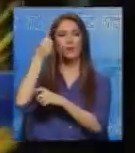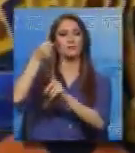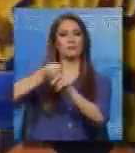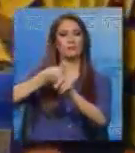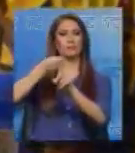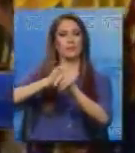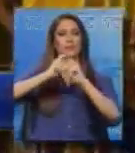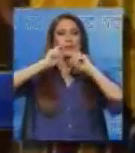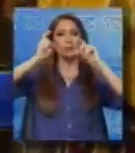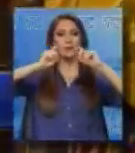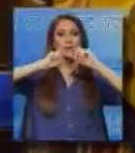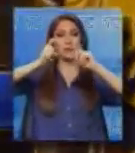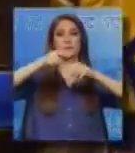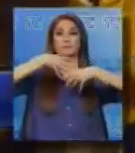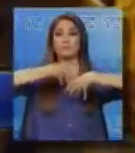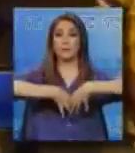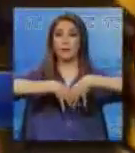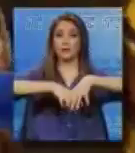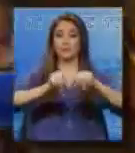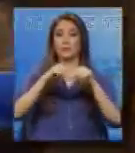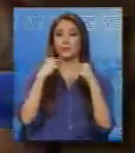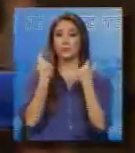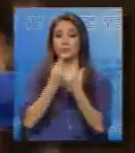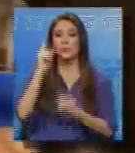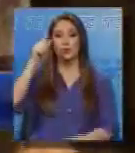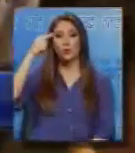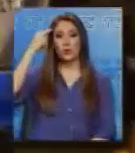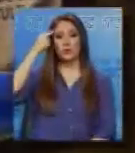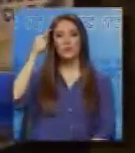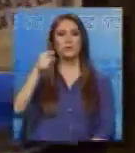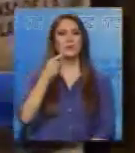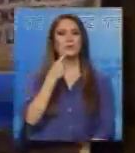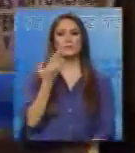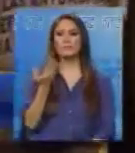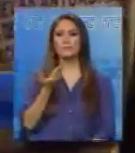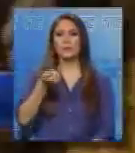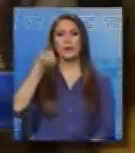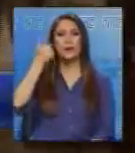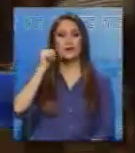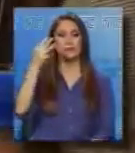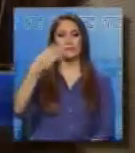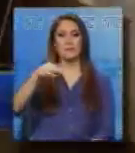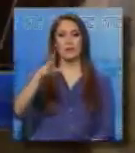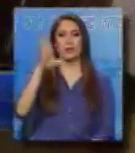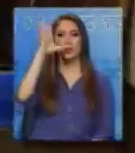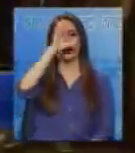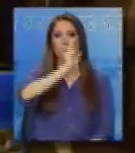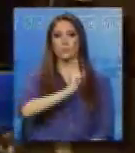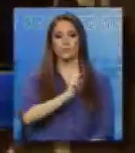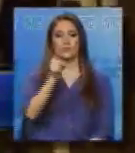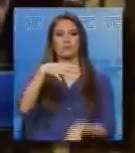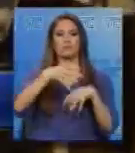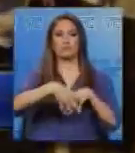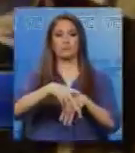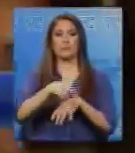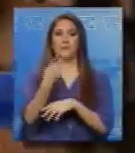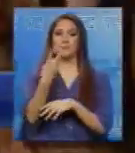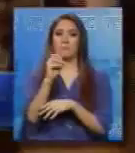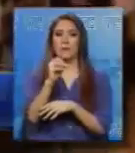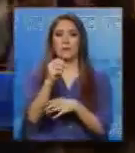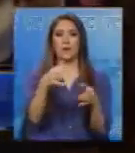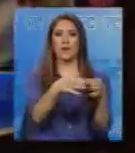Una multitudinaria marcha en respaldo al gobierno nacional se llevó a cabo la noche del miércoles en la ciudad de Machala. Más de